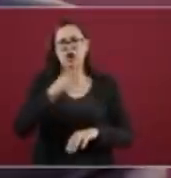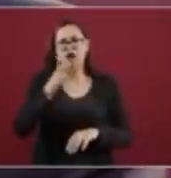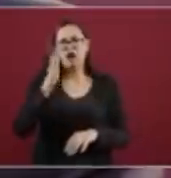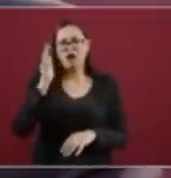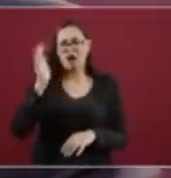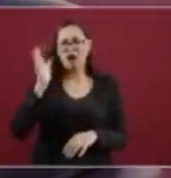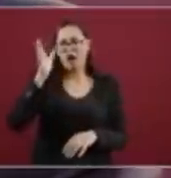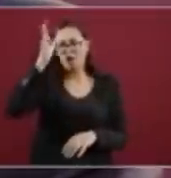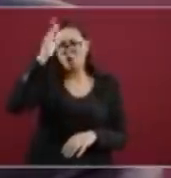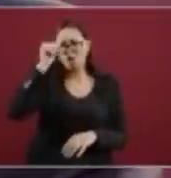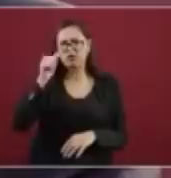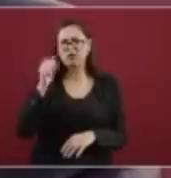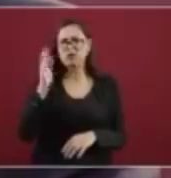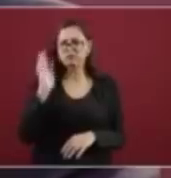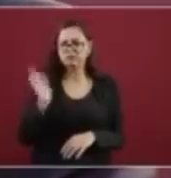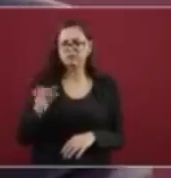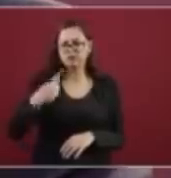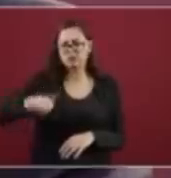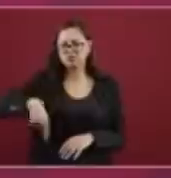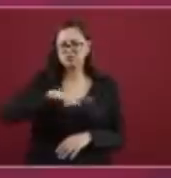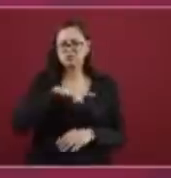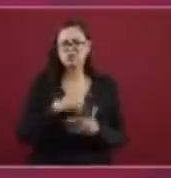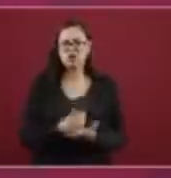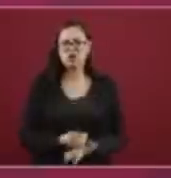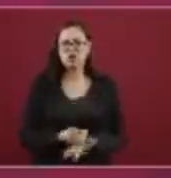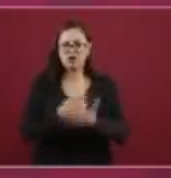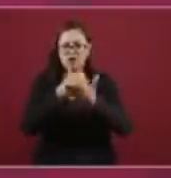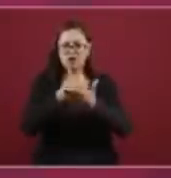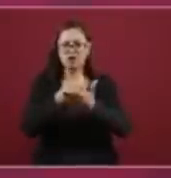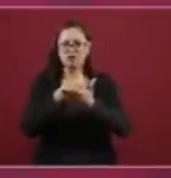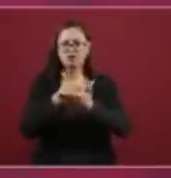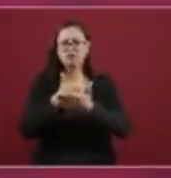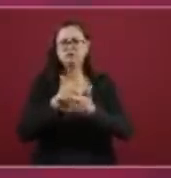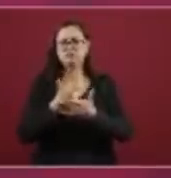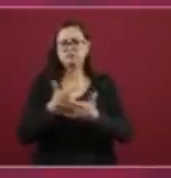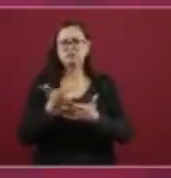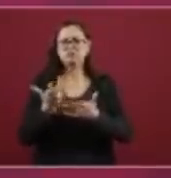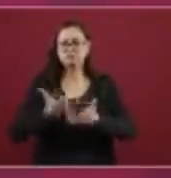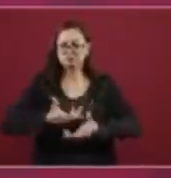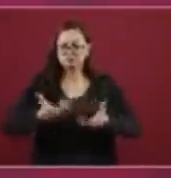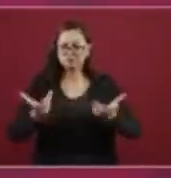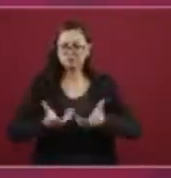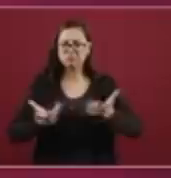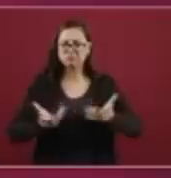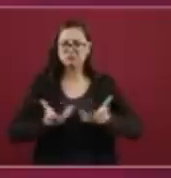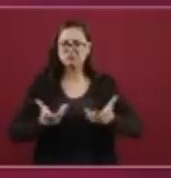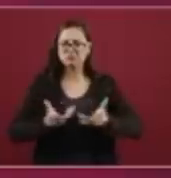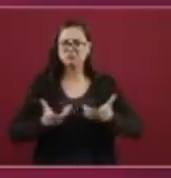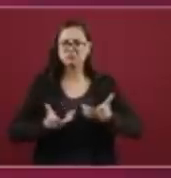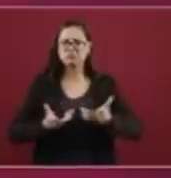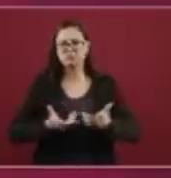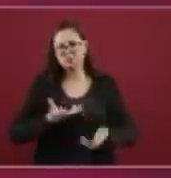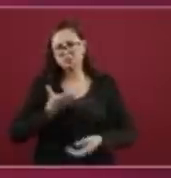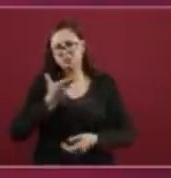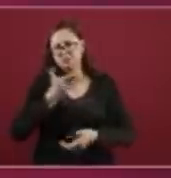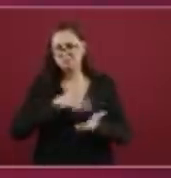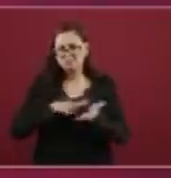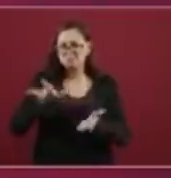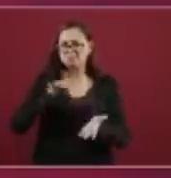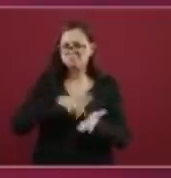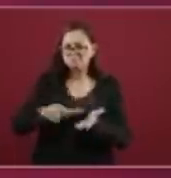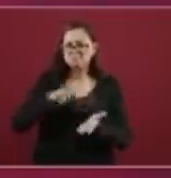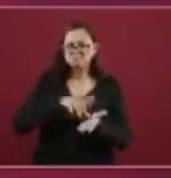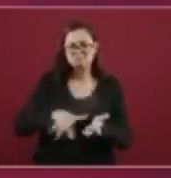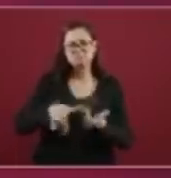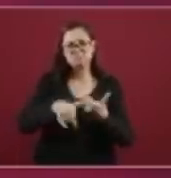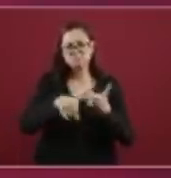estamos ayudando, lo vamos a seguir haciendo, vamos a seguir apoyando